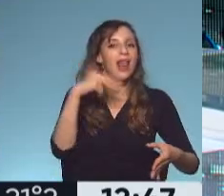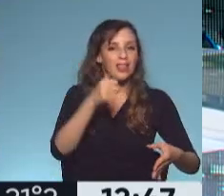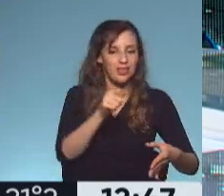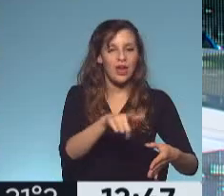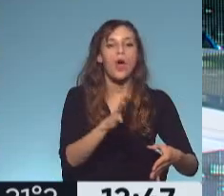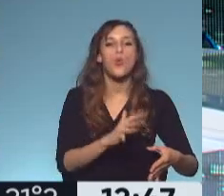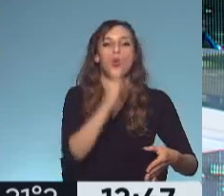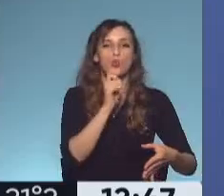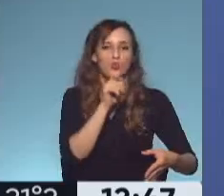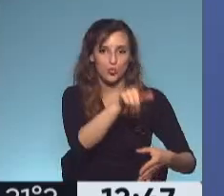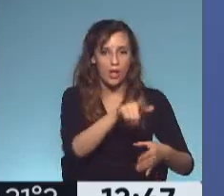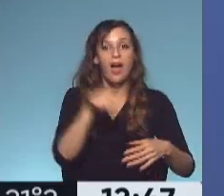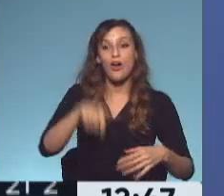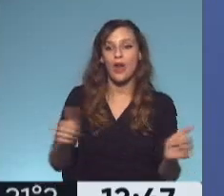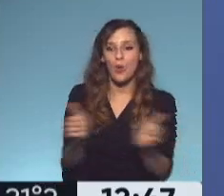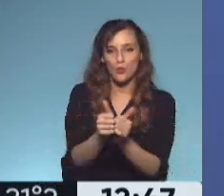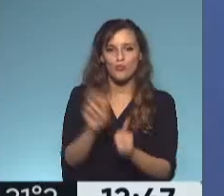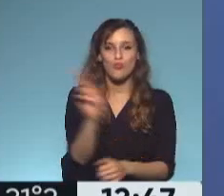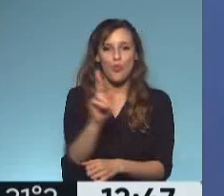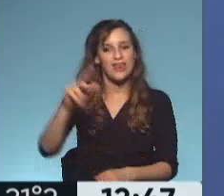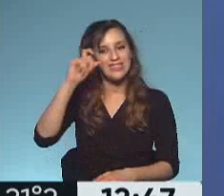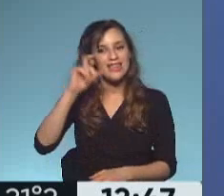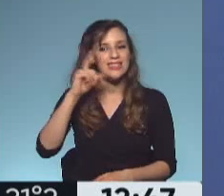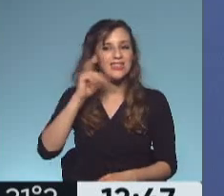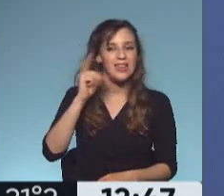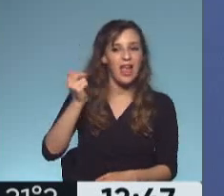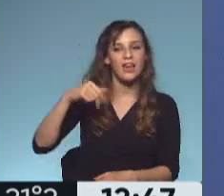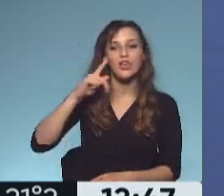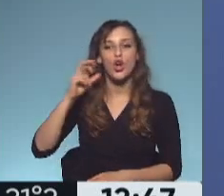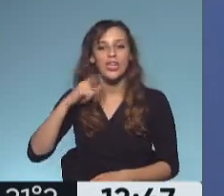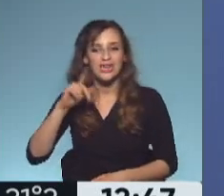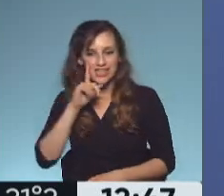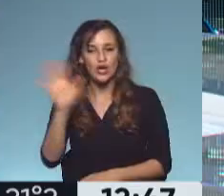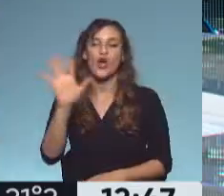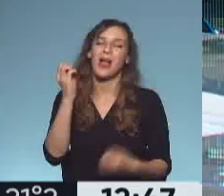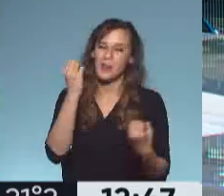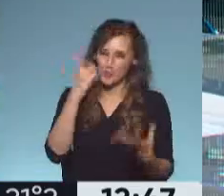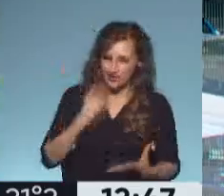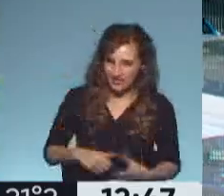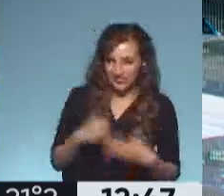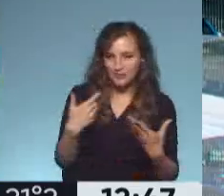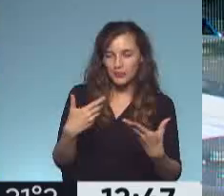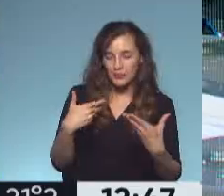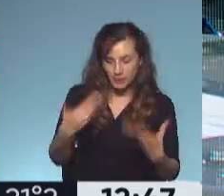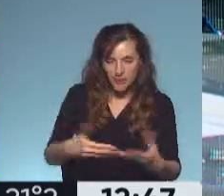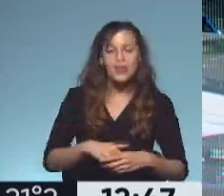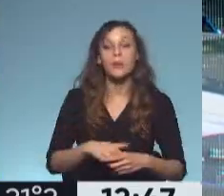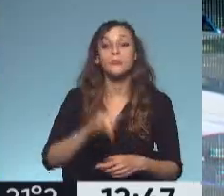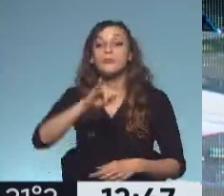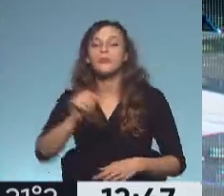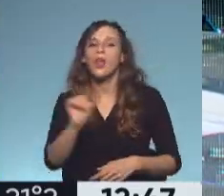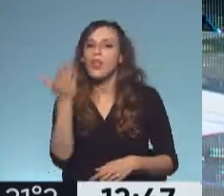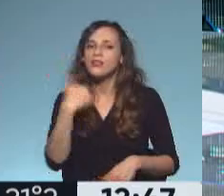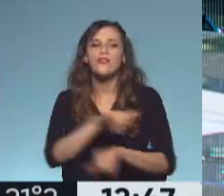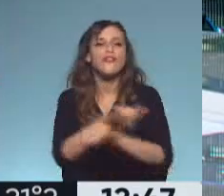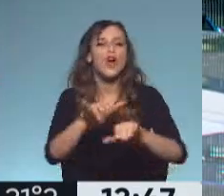instituto, estamos con Cecilia Nicolini, asesora presidencial. Hola Cecilia, bienvenida. Hola, ¿qué tal? ¿Cómo están? Bueno, estamos hablando recién del Gamaleya y una información de último momento que